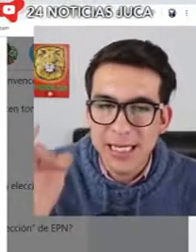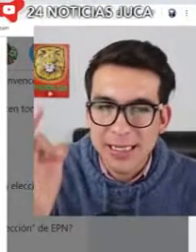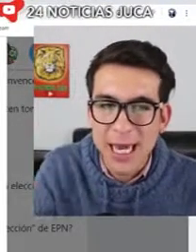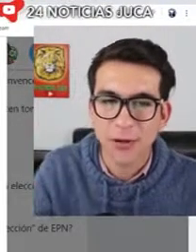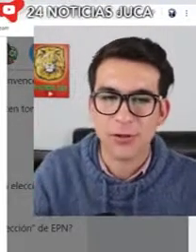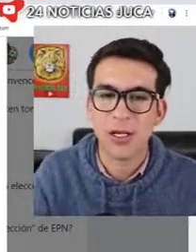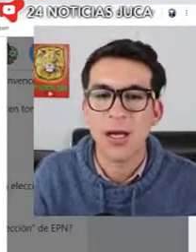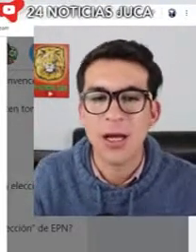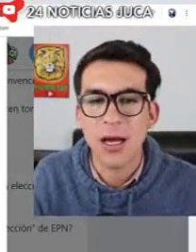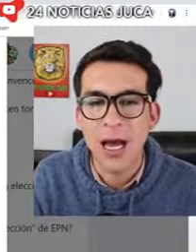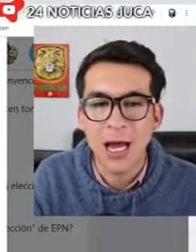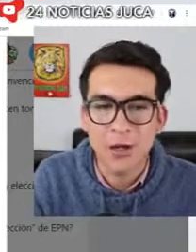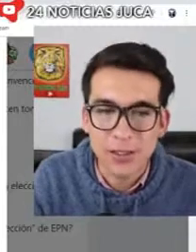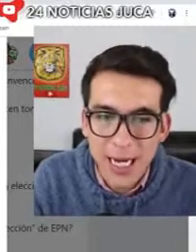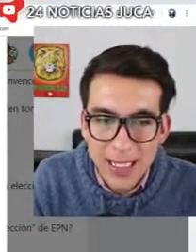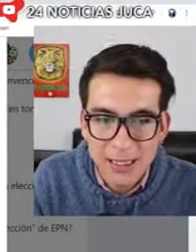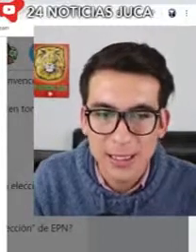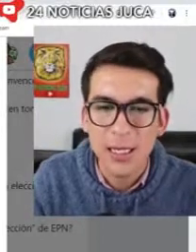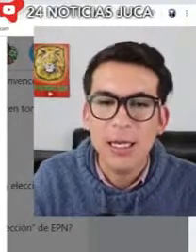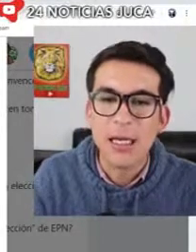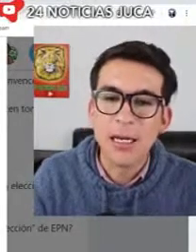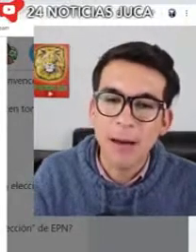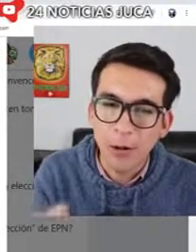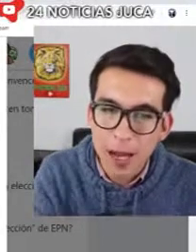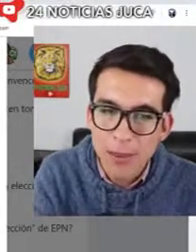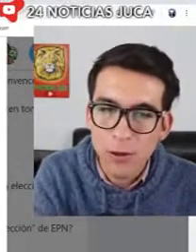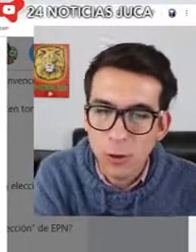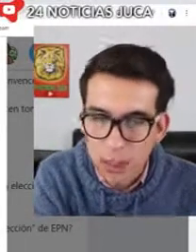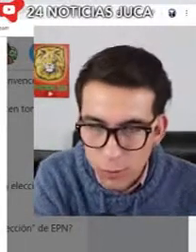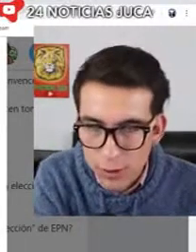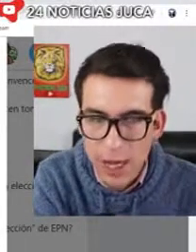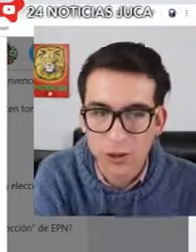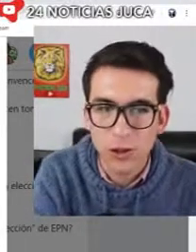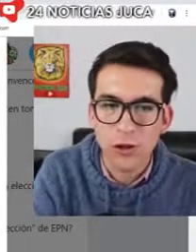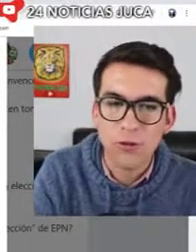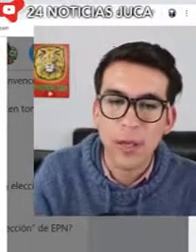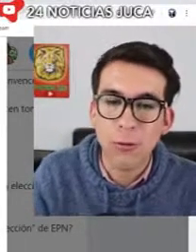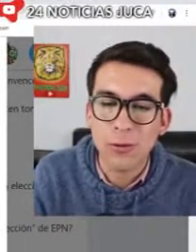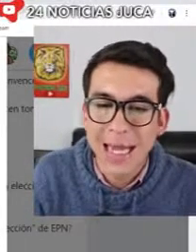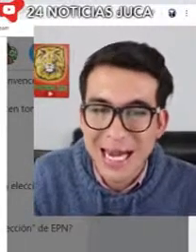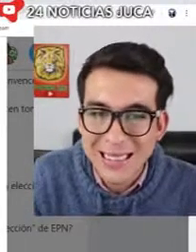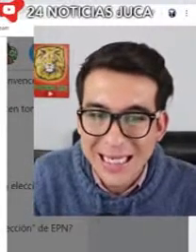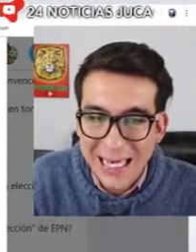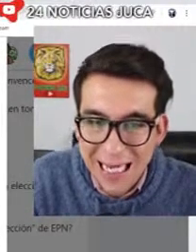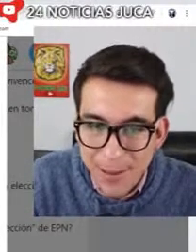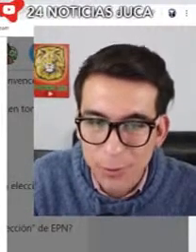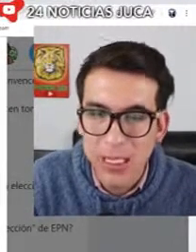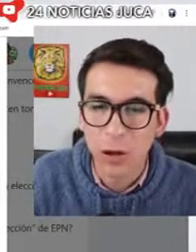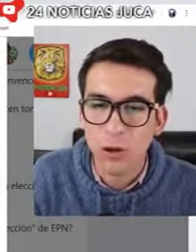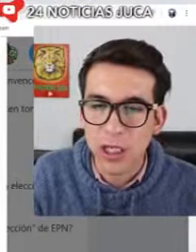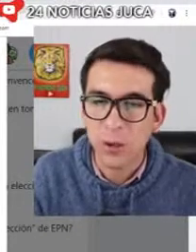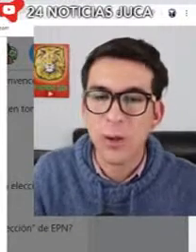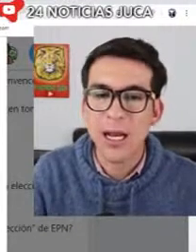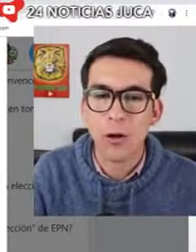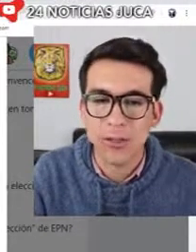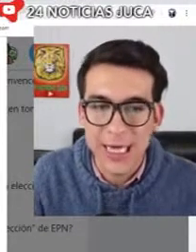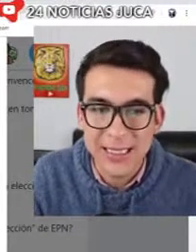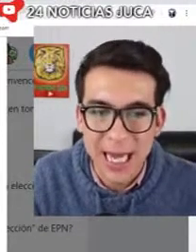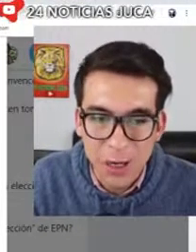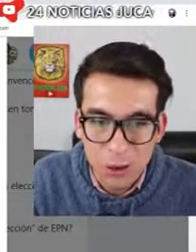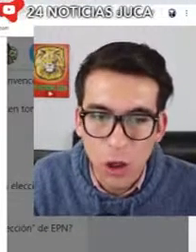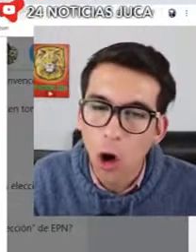por 6 años. A los 3, y valorando sus resultados, nos preguntarán si queremos que continúe